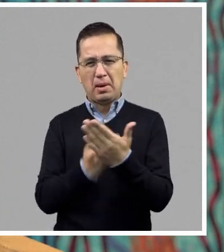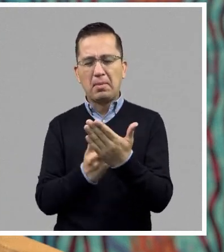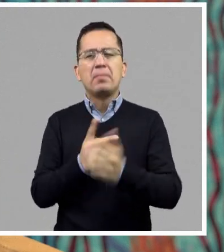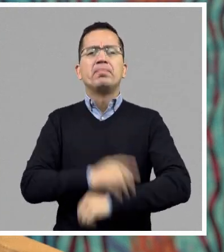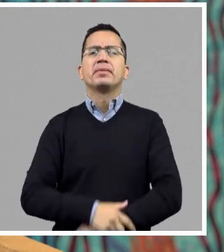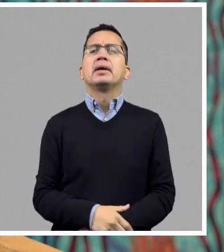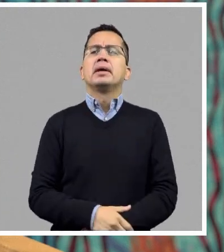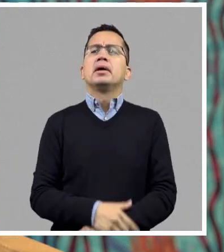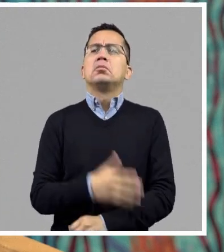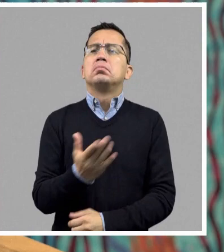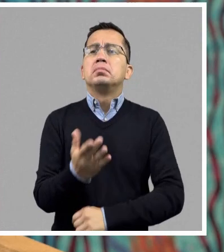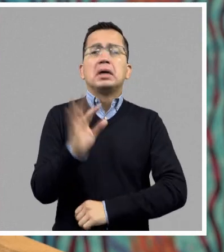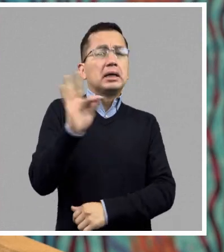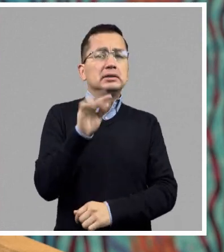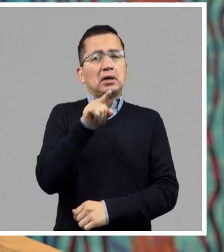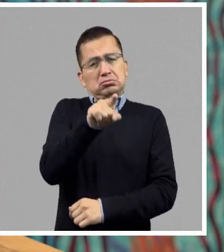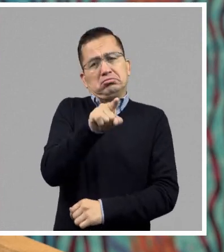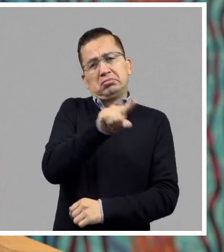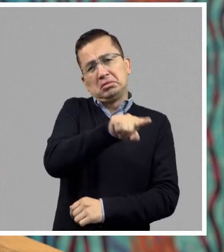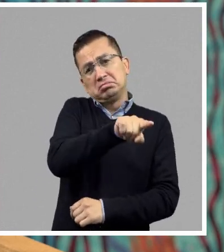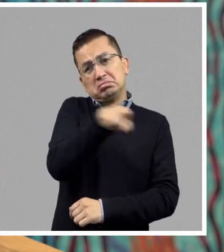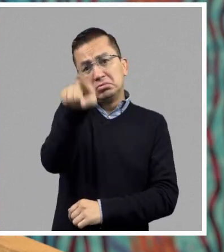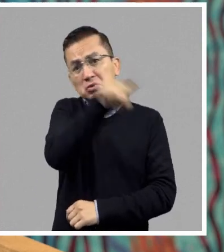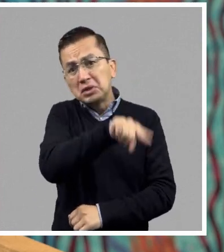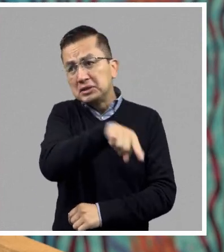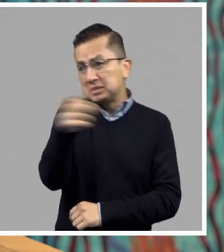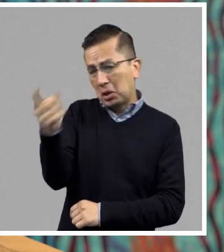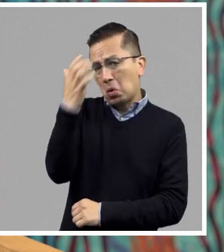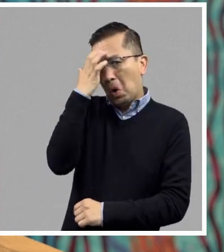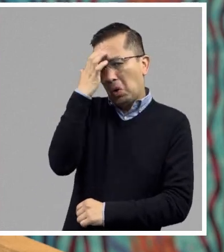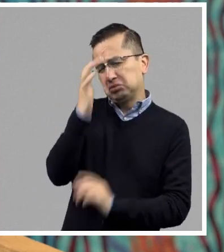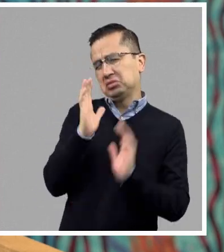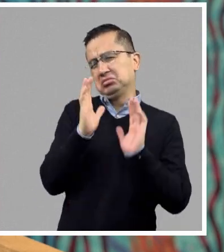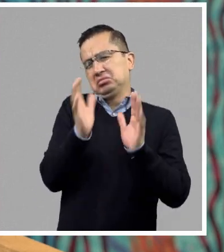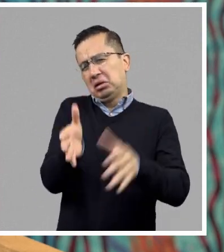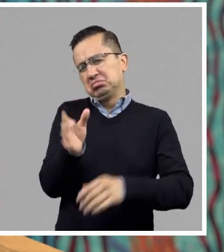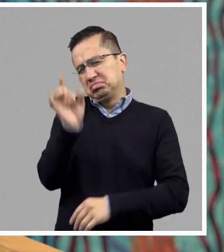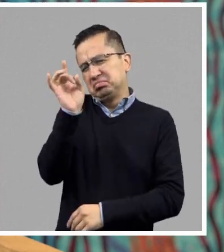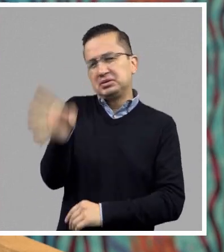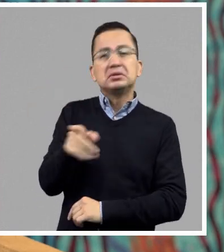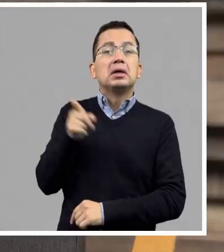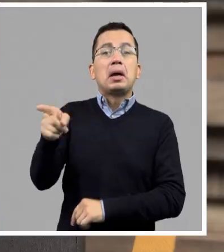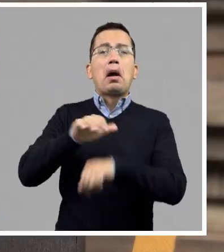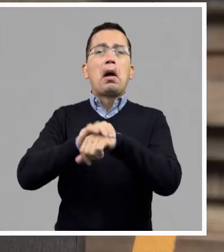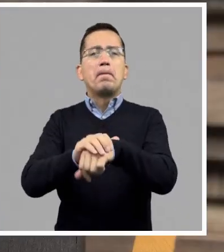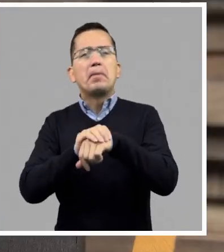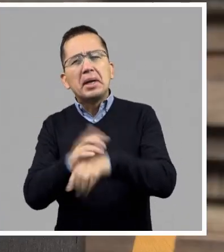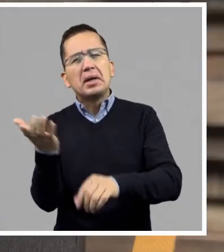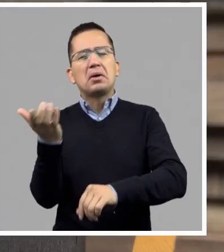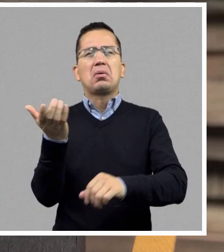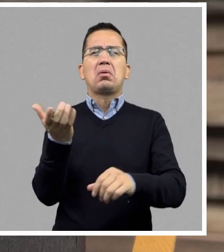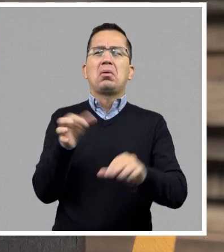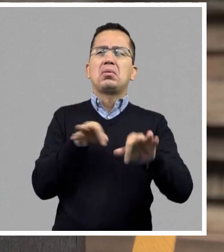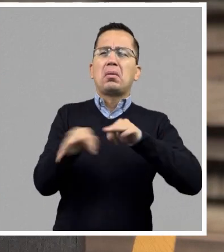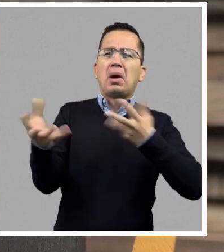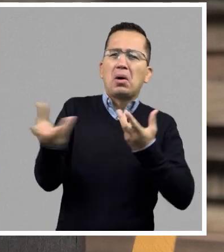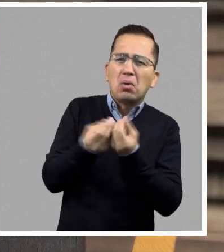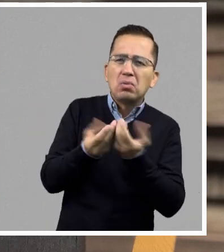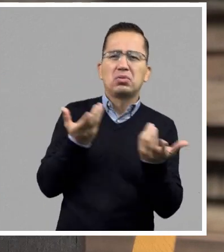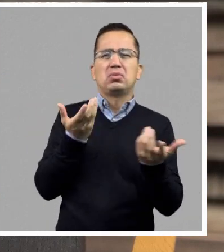programa seguramente ustedes lo conocen es nuestro amigo colaborador y admirado Luis Rodríguez